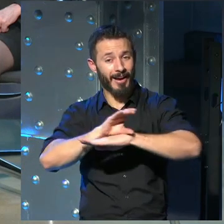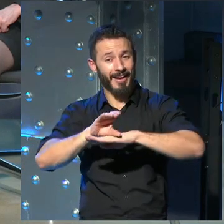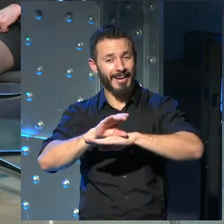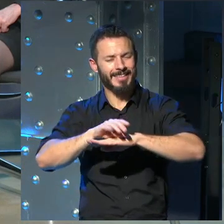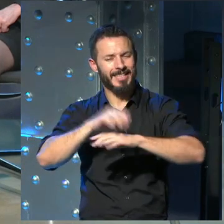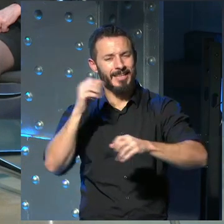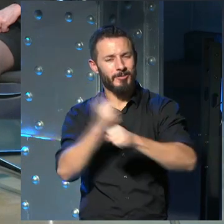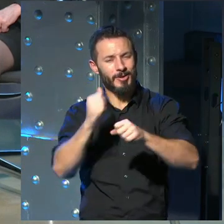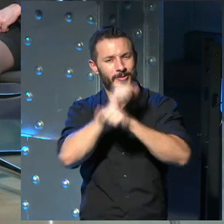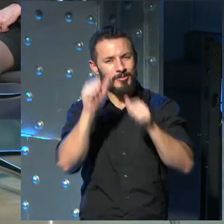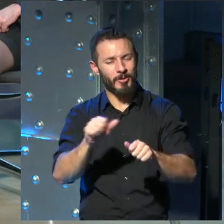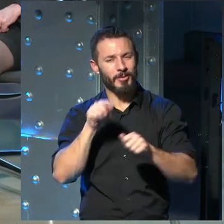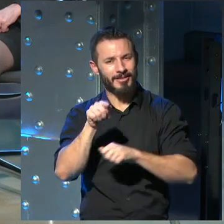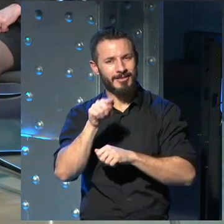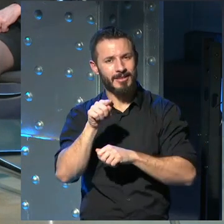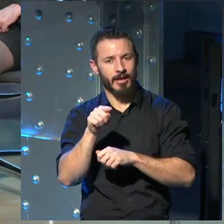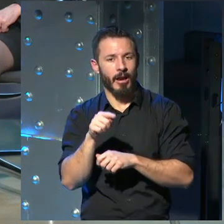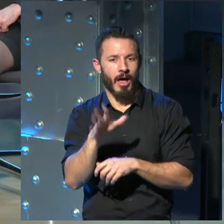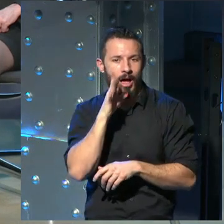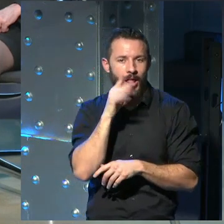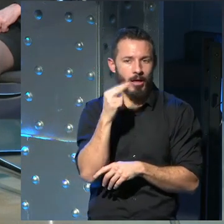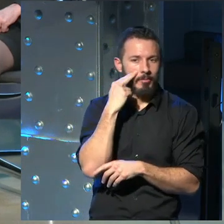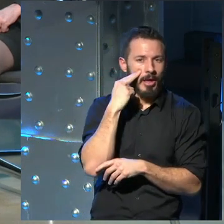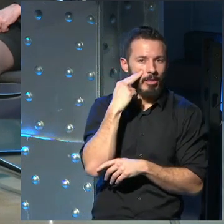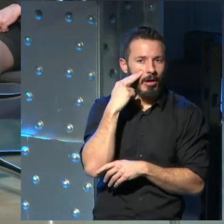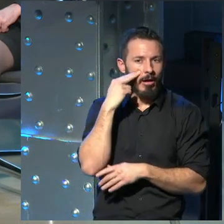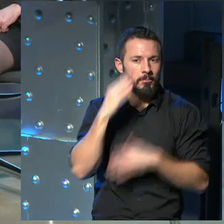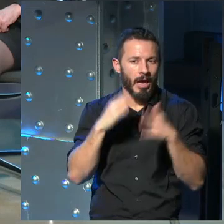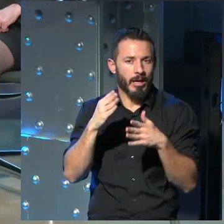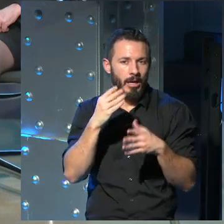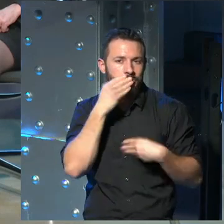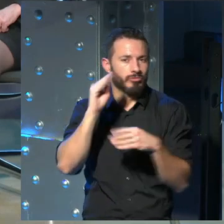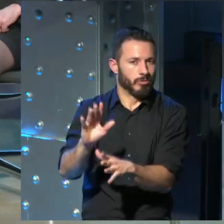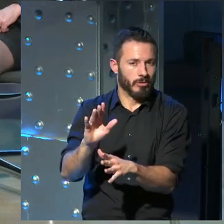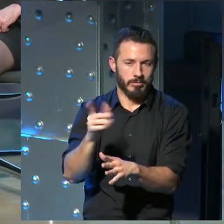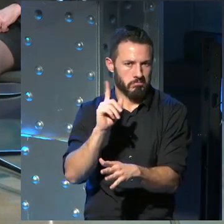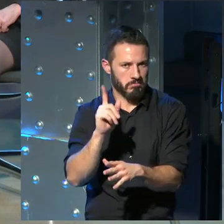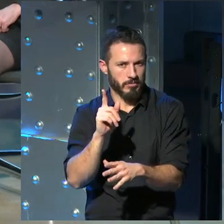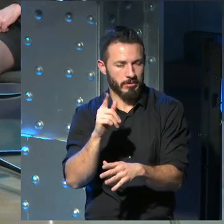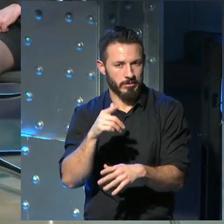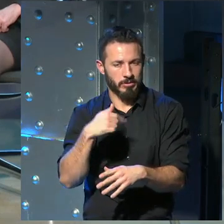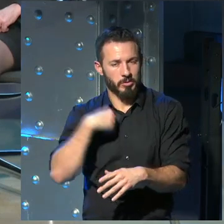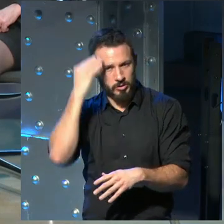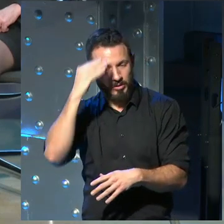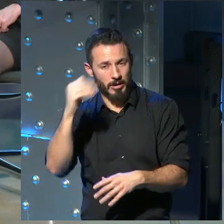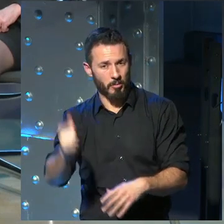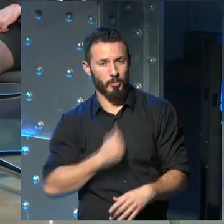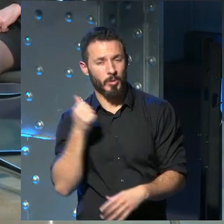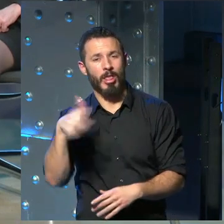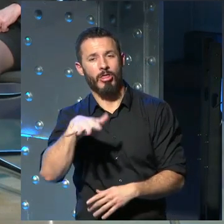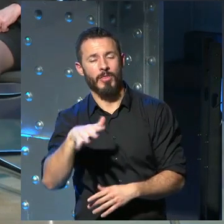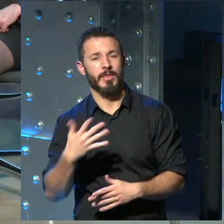del futuro, donde tanto miedo nos da, ¿no? Que nos sustituyan las máquinas y la tecnología, creo que la gran oportunidad